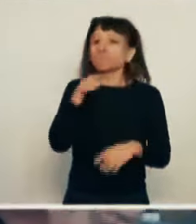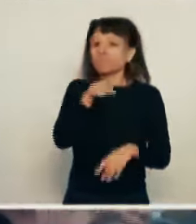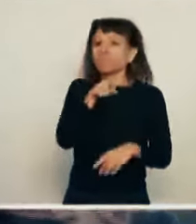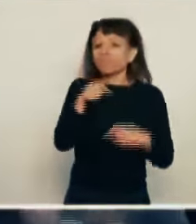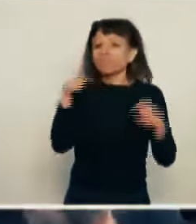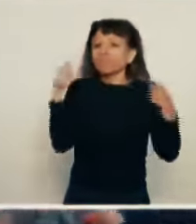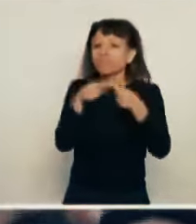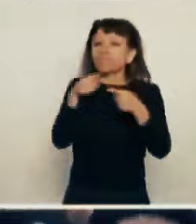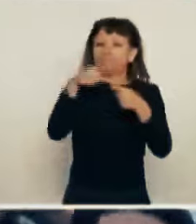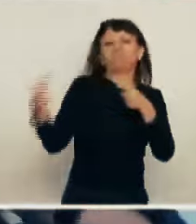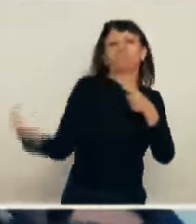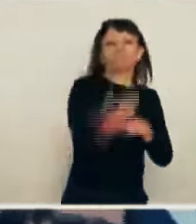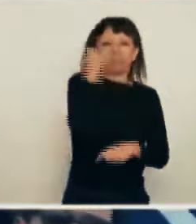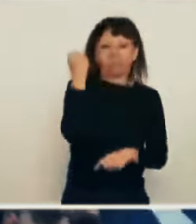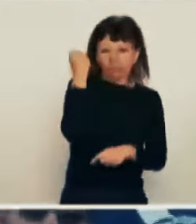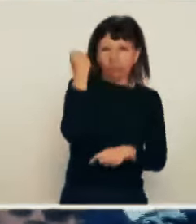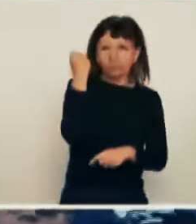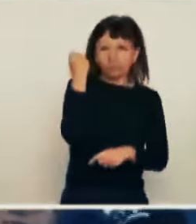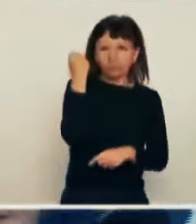Recuperamos